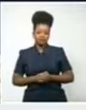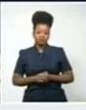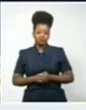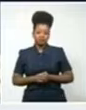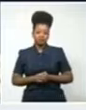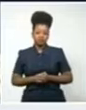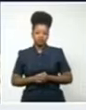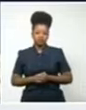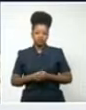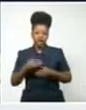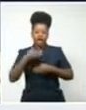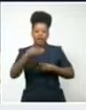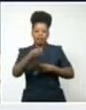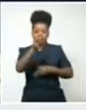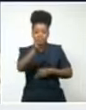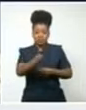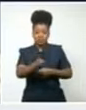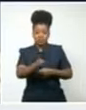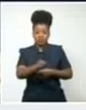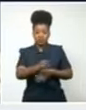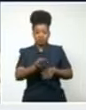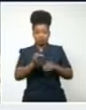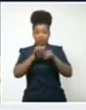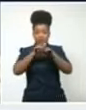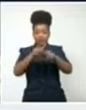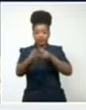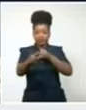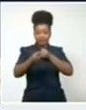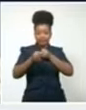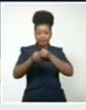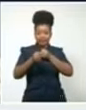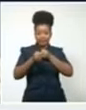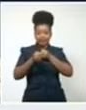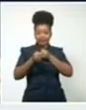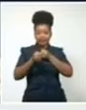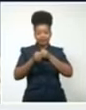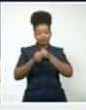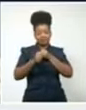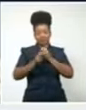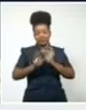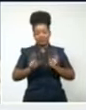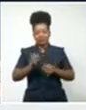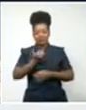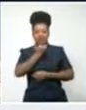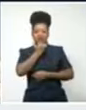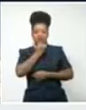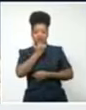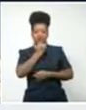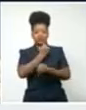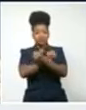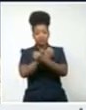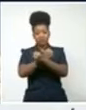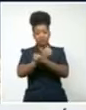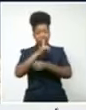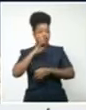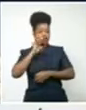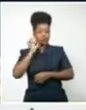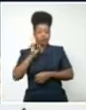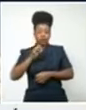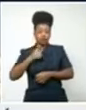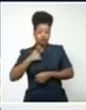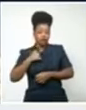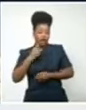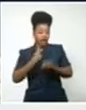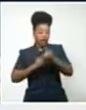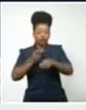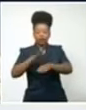adelante y si es cerca más, caen en la superficie, después se queda ahí y yo vengo y toco. Y esas